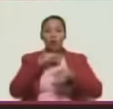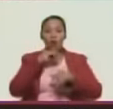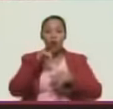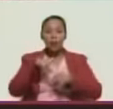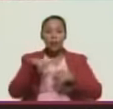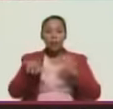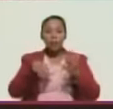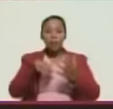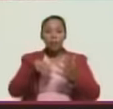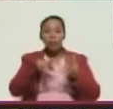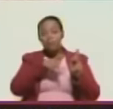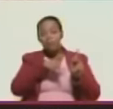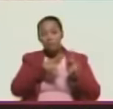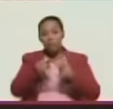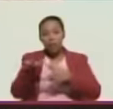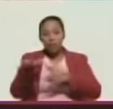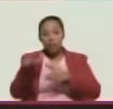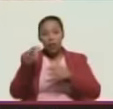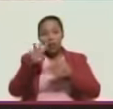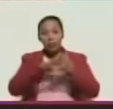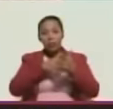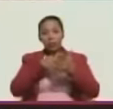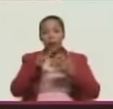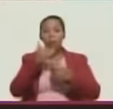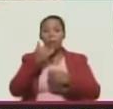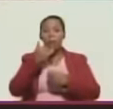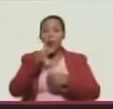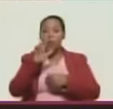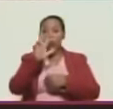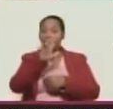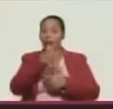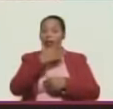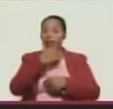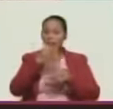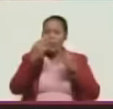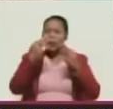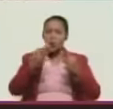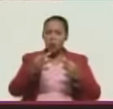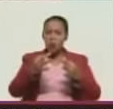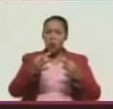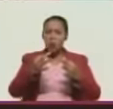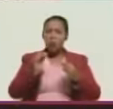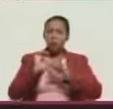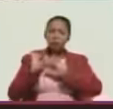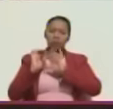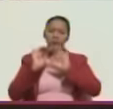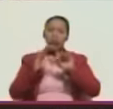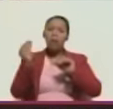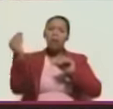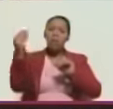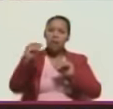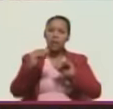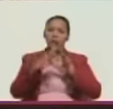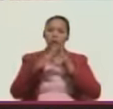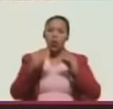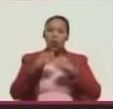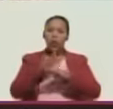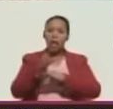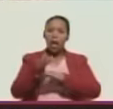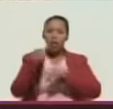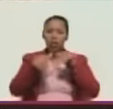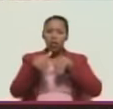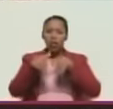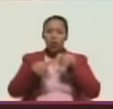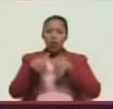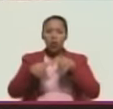programación y estamos seguros que el próximo 3 de diciembre acudirán masivamente a expresar su